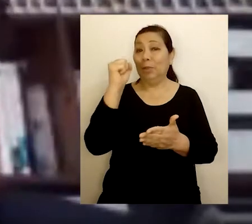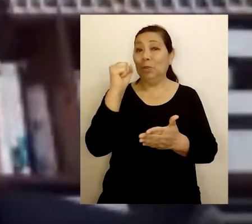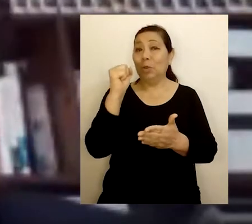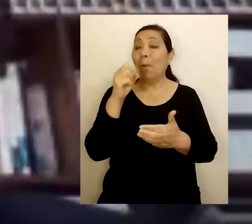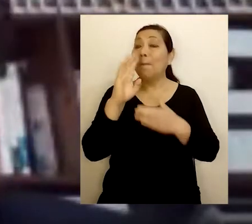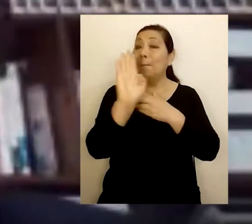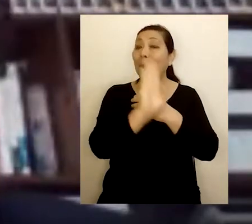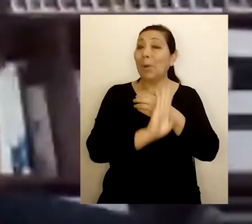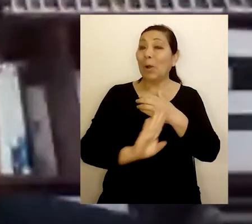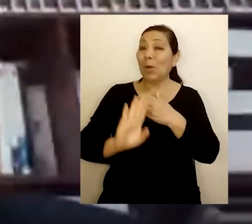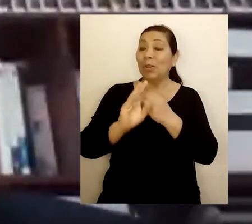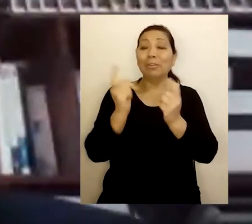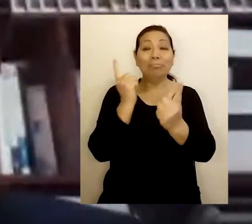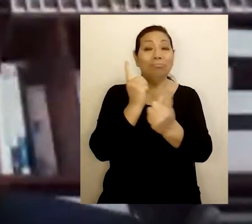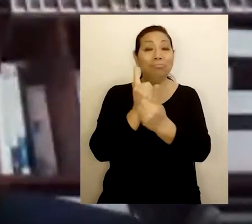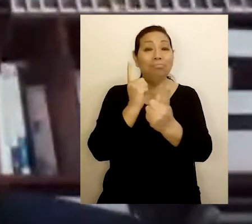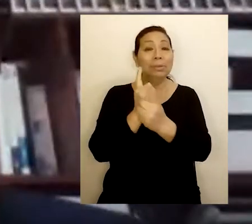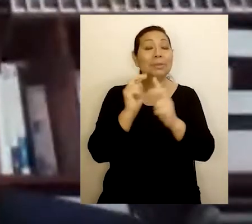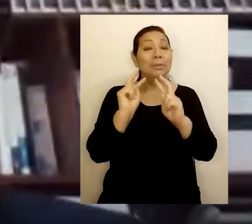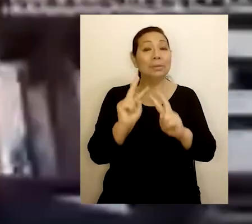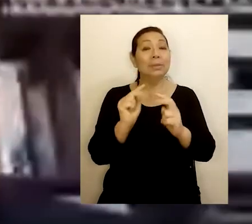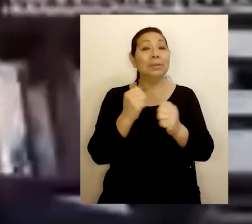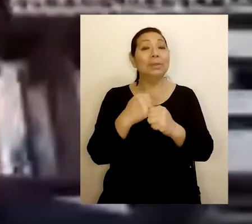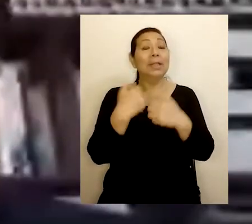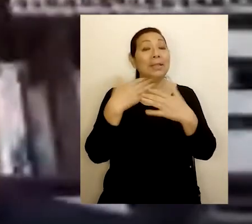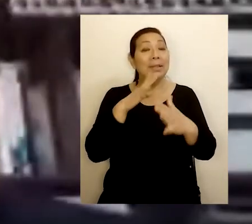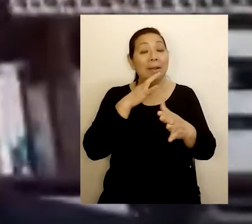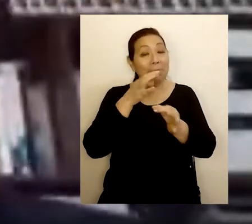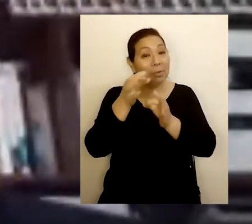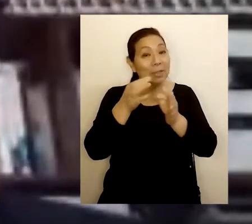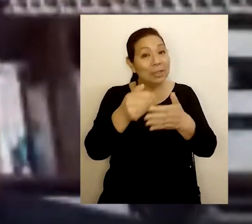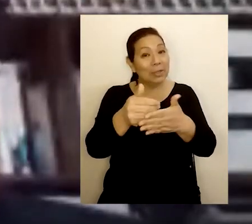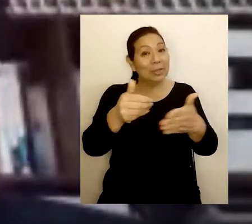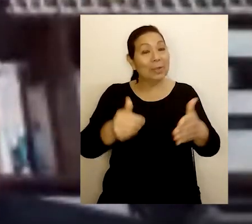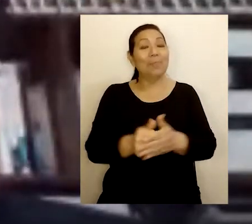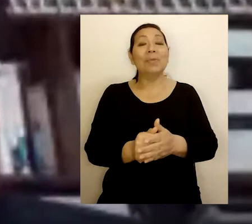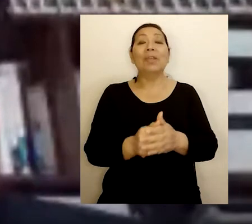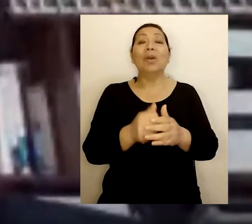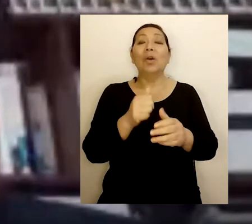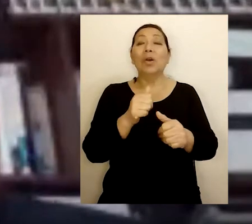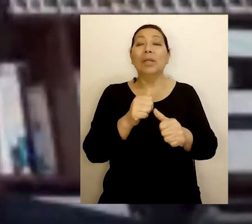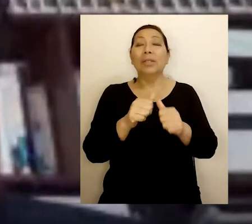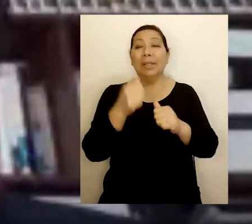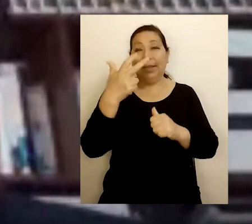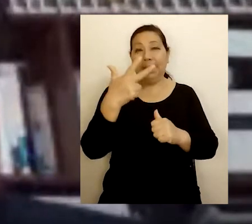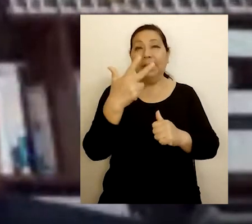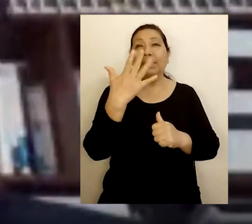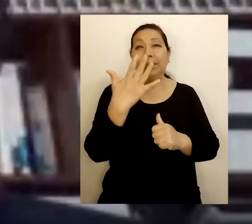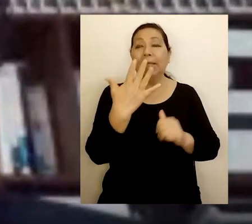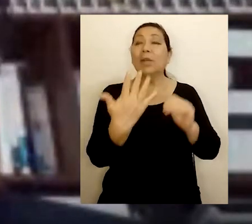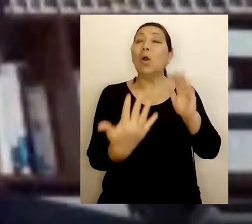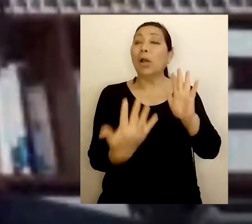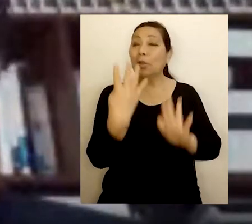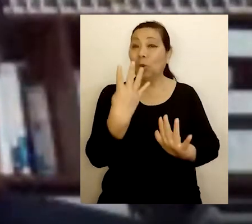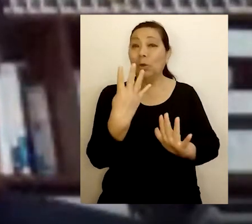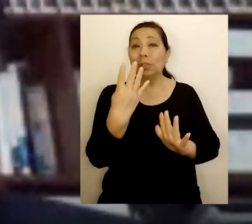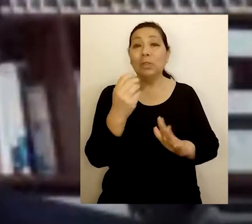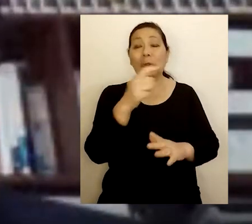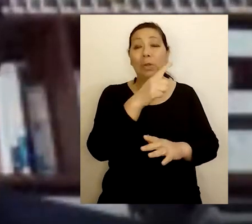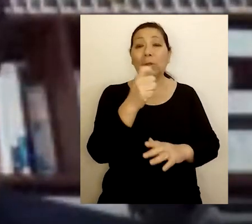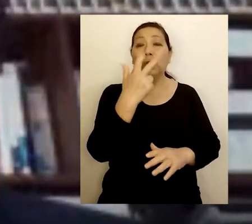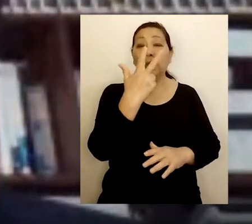fundamentales protegidos se encuentran contemplados, conforme ya nos hemos referido, en los incisos 3, 5 y 14 del